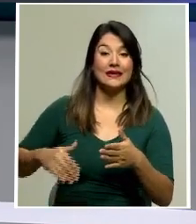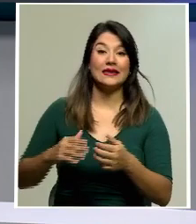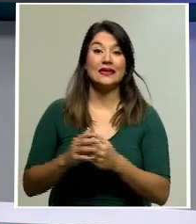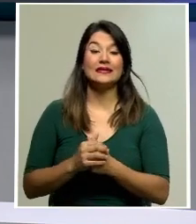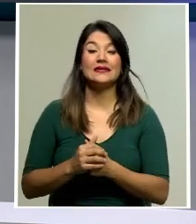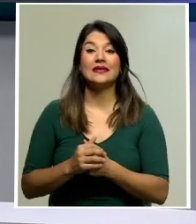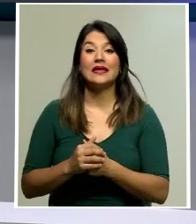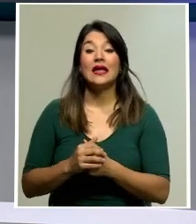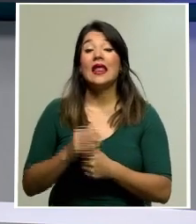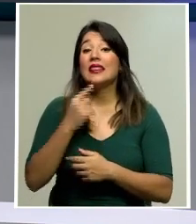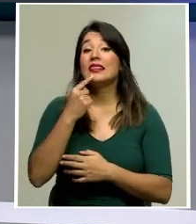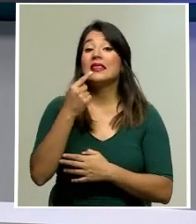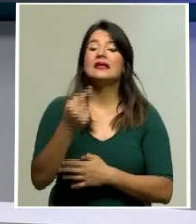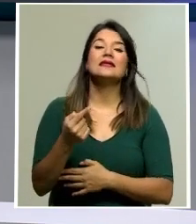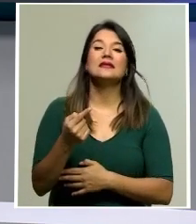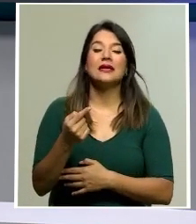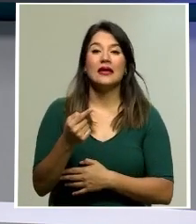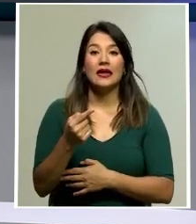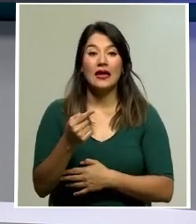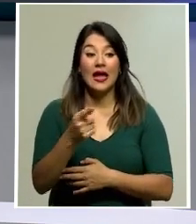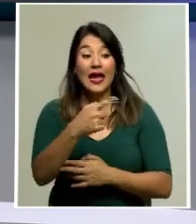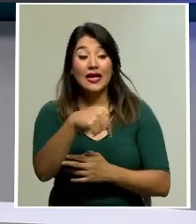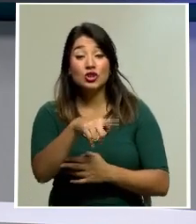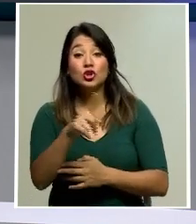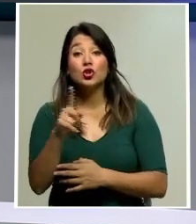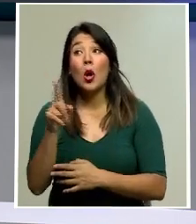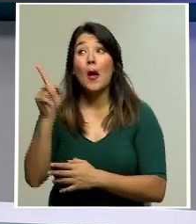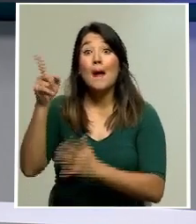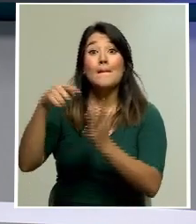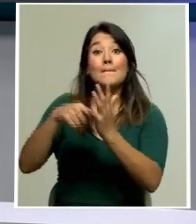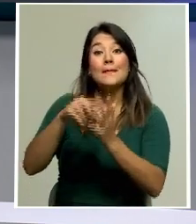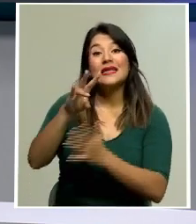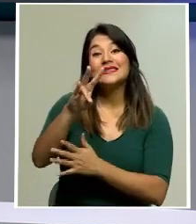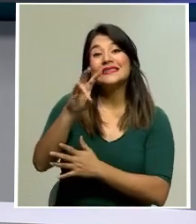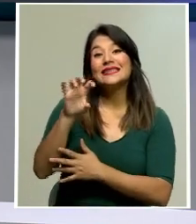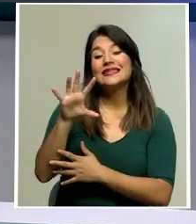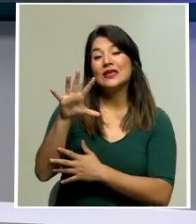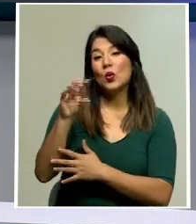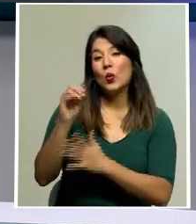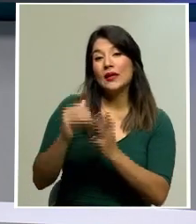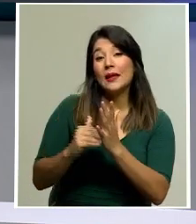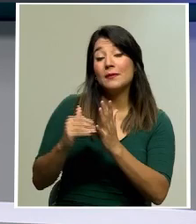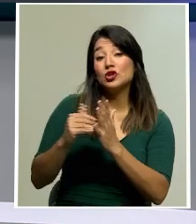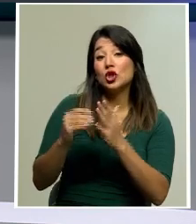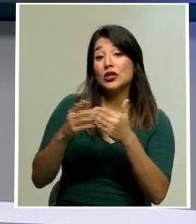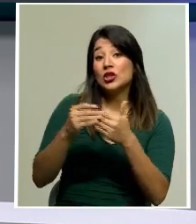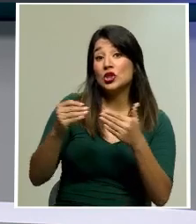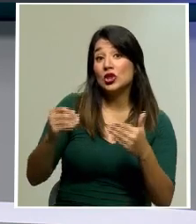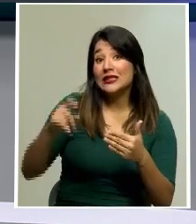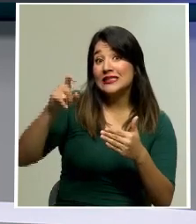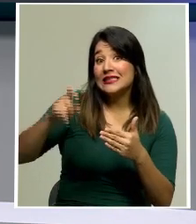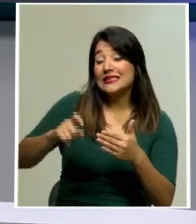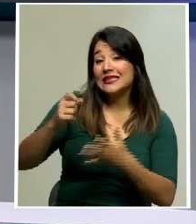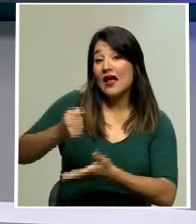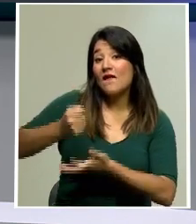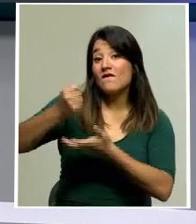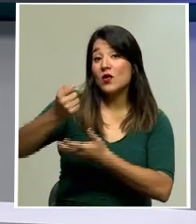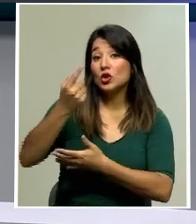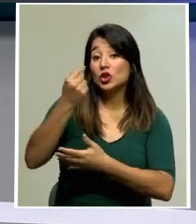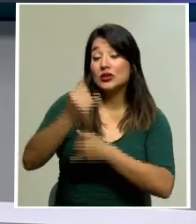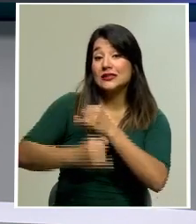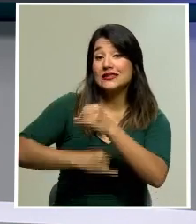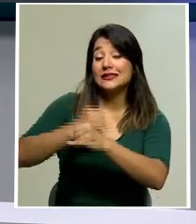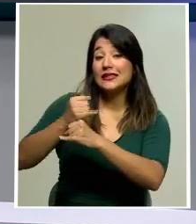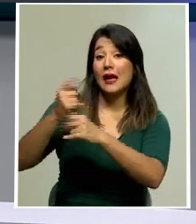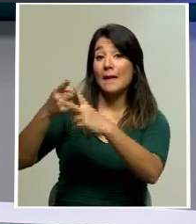agrupaciones políticas, asegura que estos 1.750 millones de dólares del crédito que se busca con el Fondo Monetario